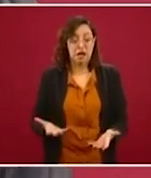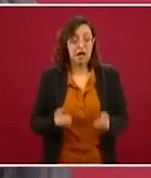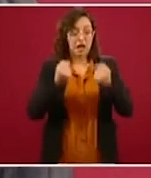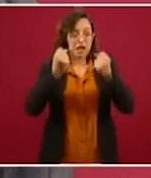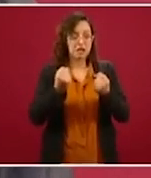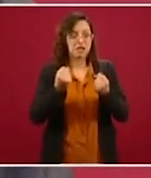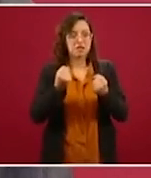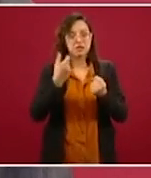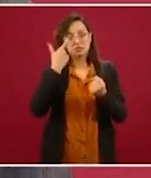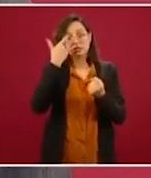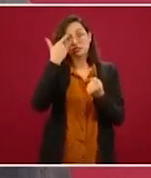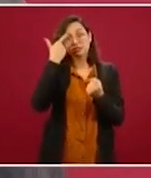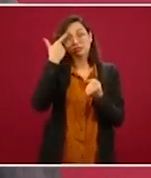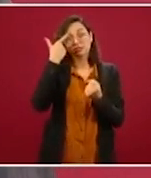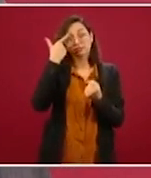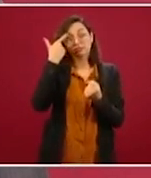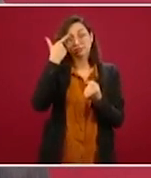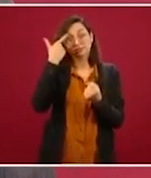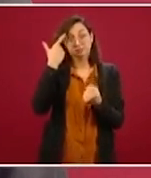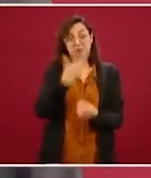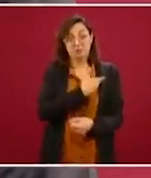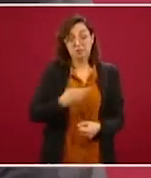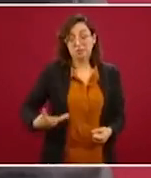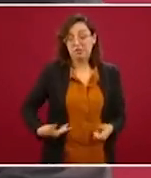aquí, ya habían